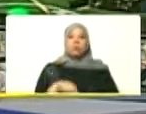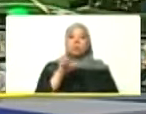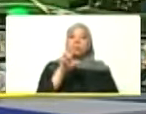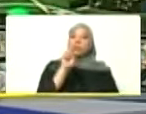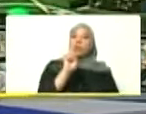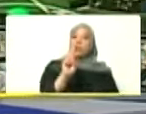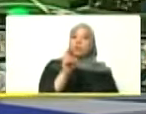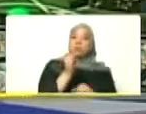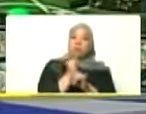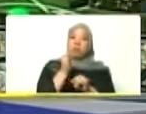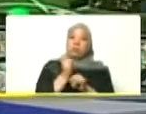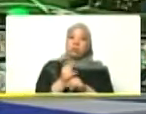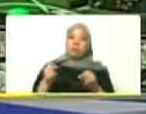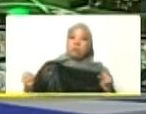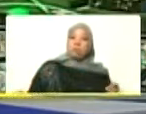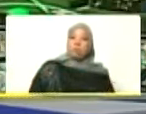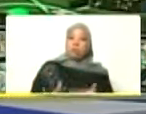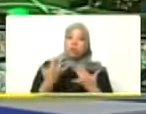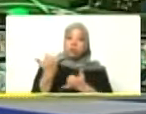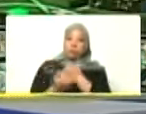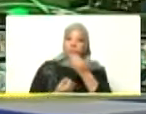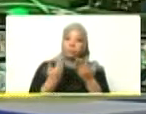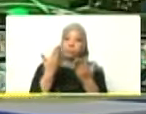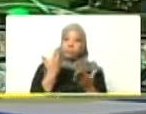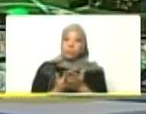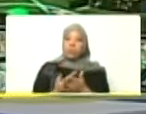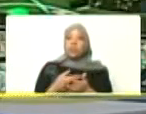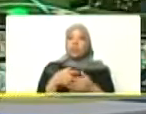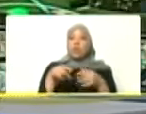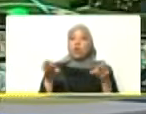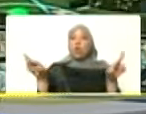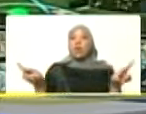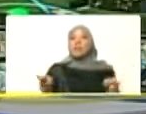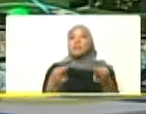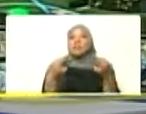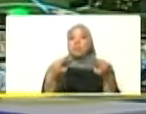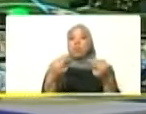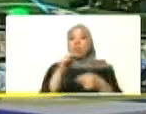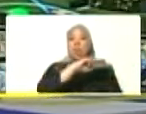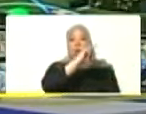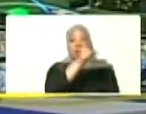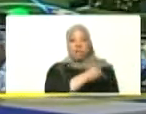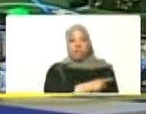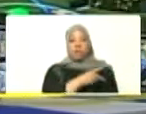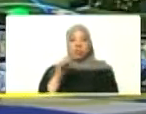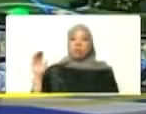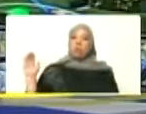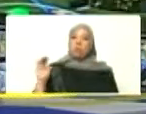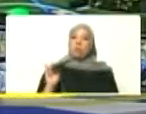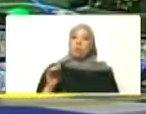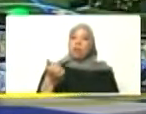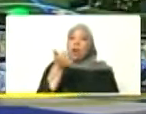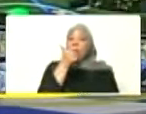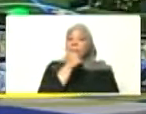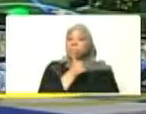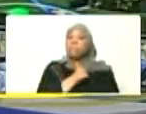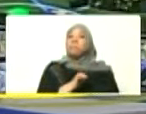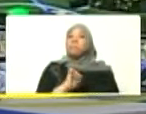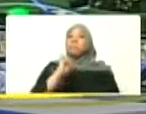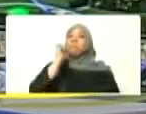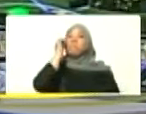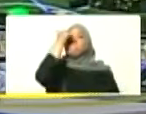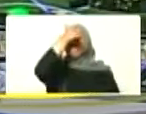3R.net expresan precisamente una síntesis de la fuerza que traemos, de la resistencia,